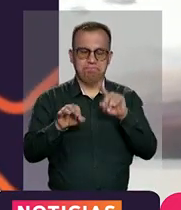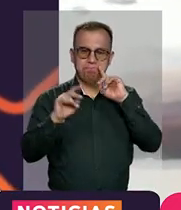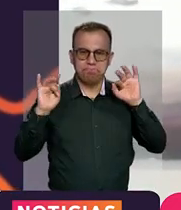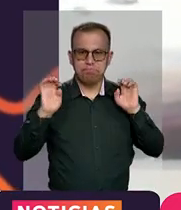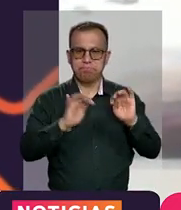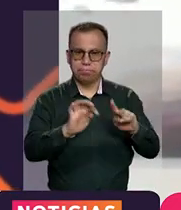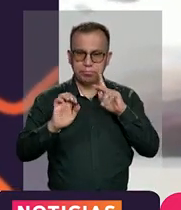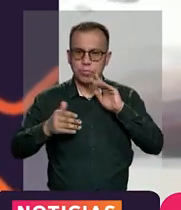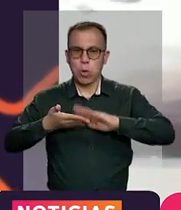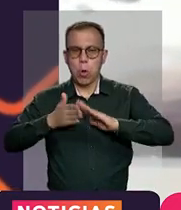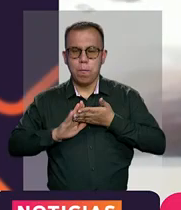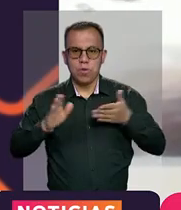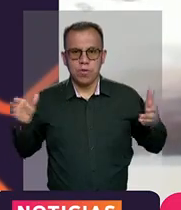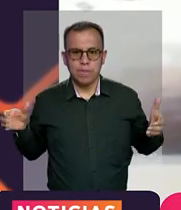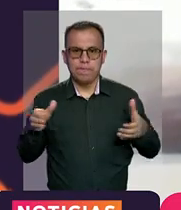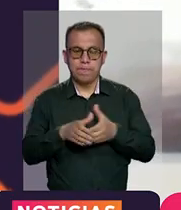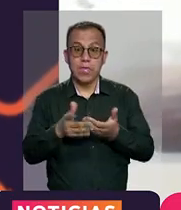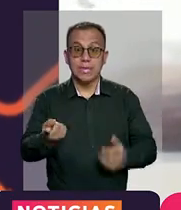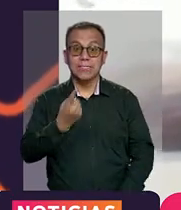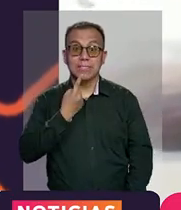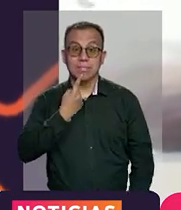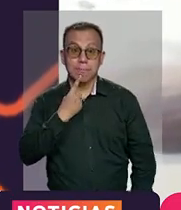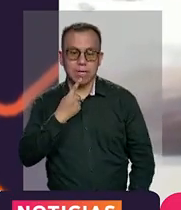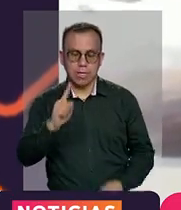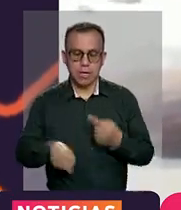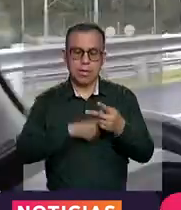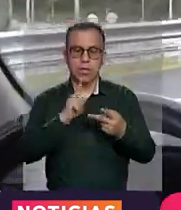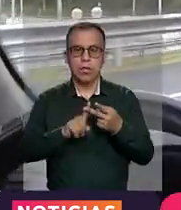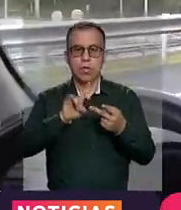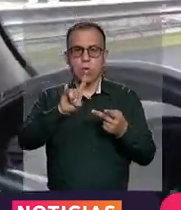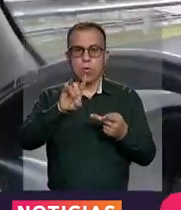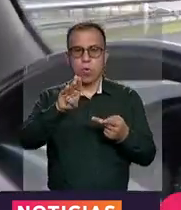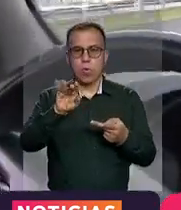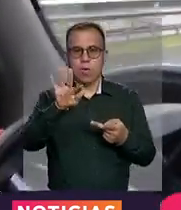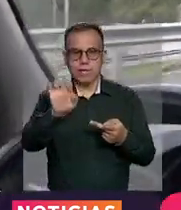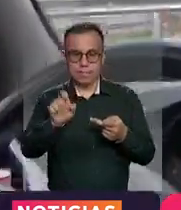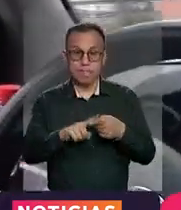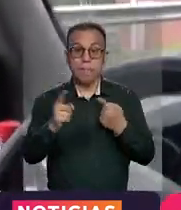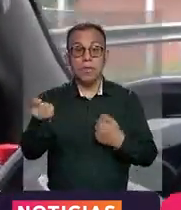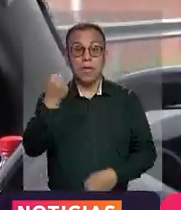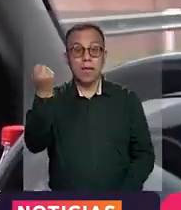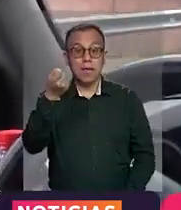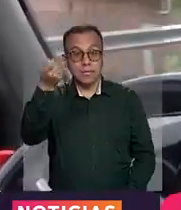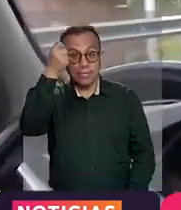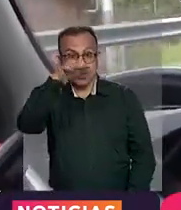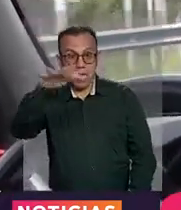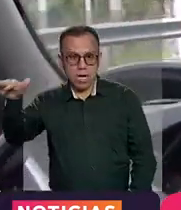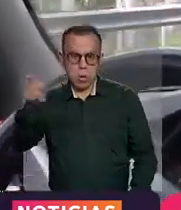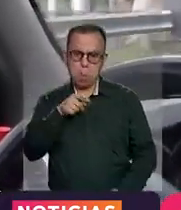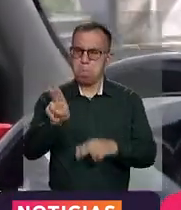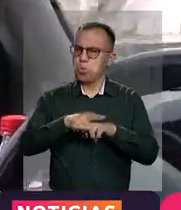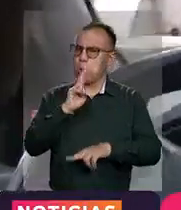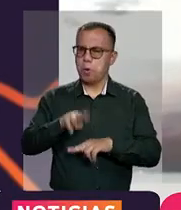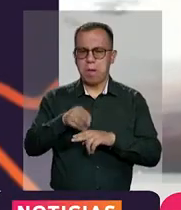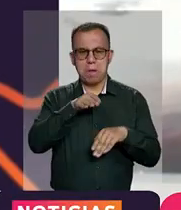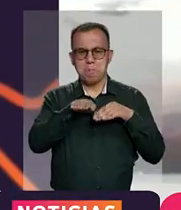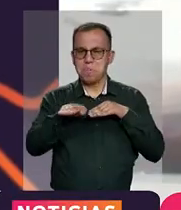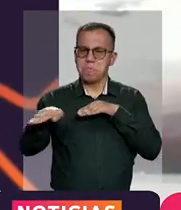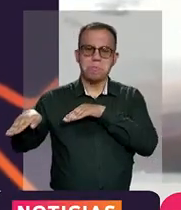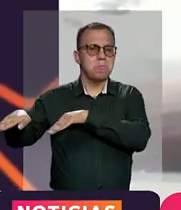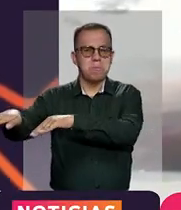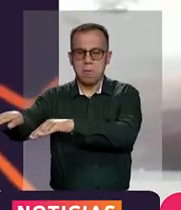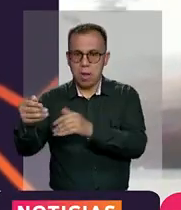de comunidad, el caso de Zipaquirá y de Huaté. Sobre la vía al llano se reporta normalidad. Se acaba